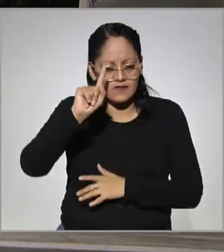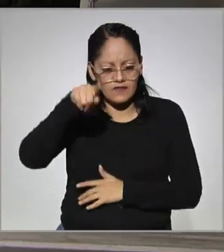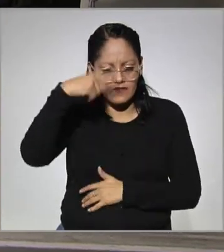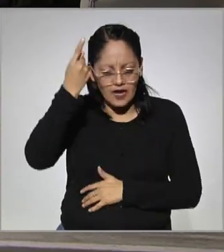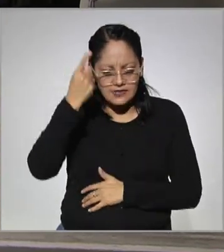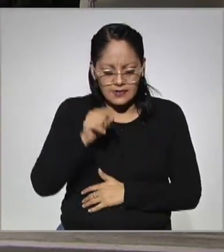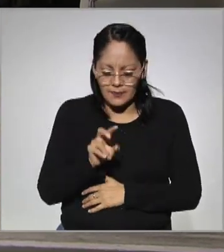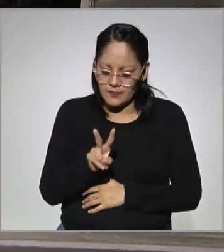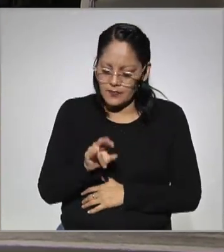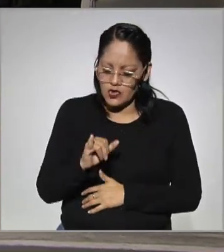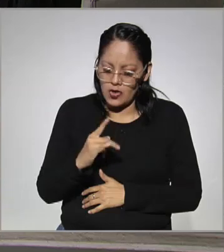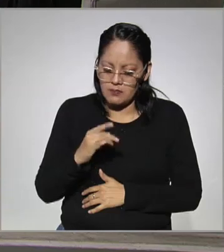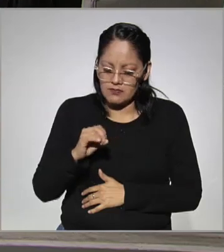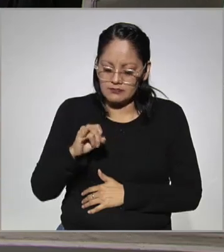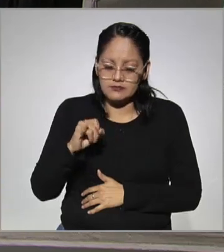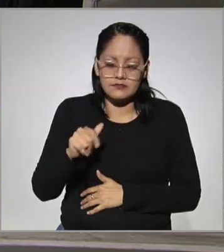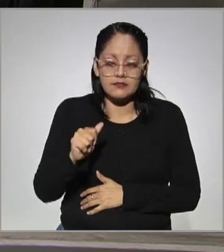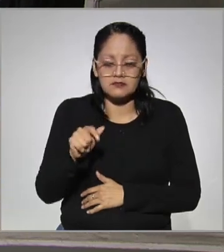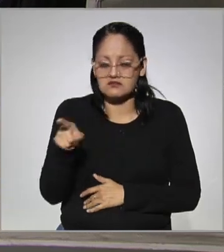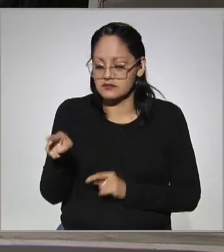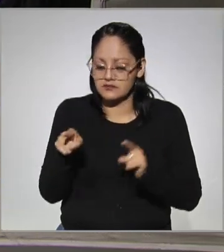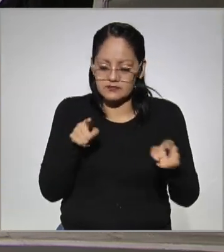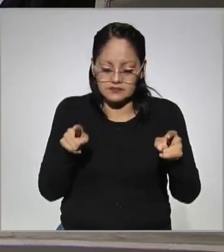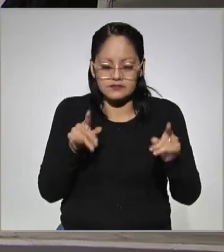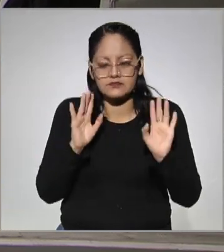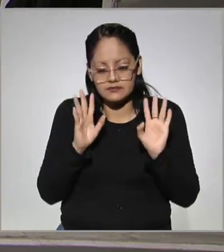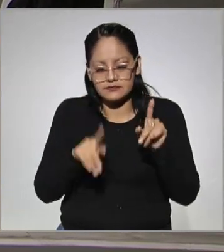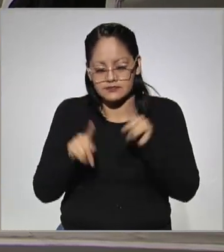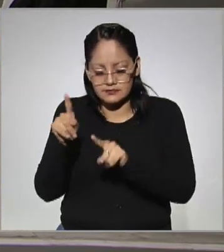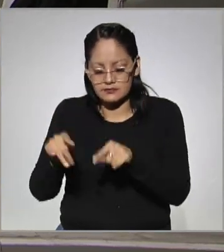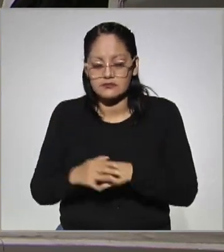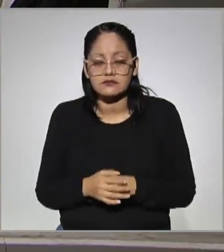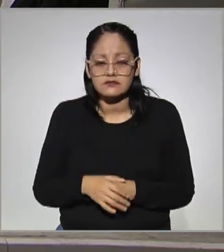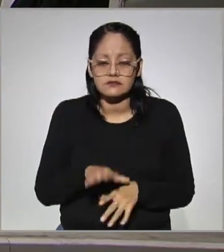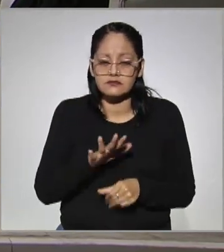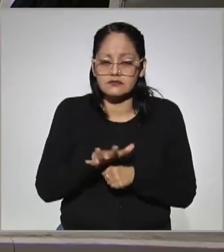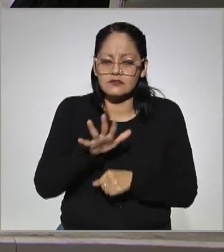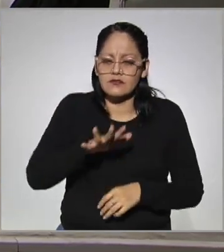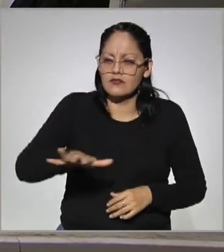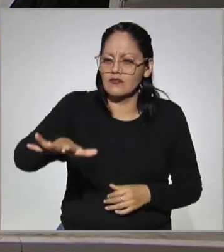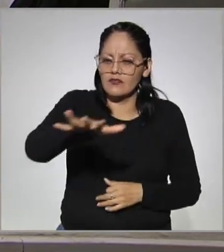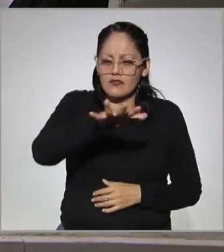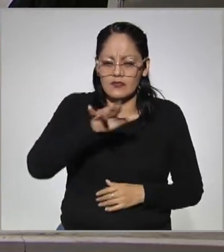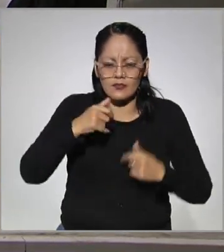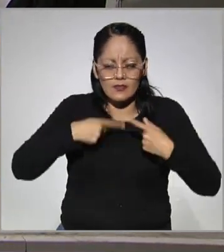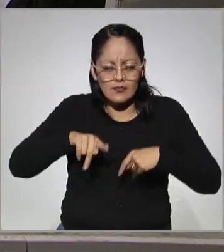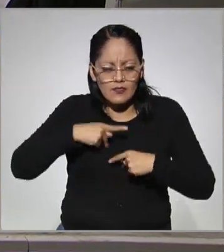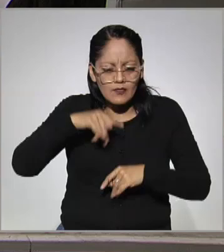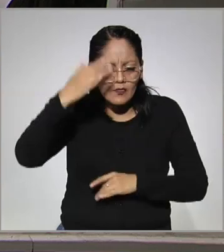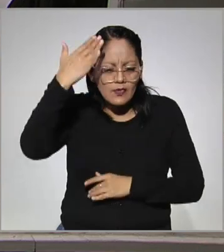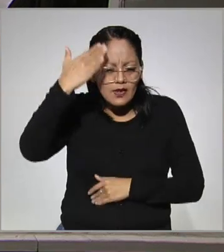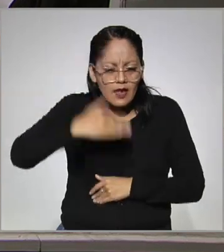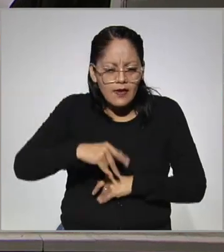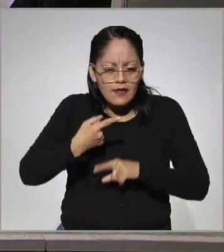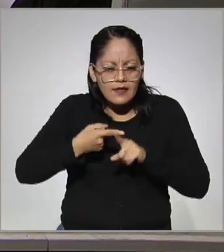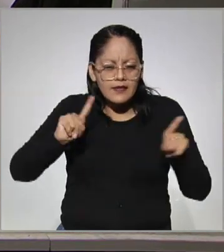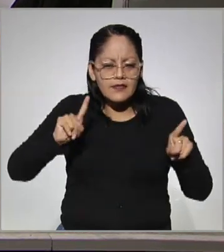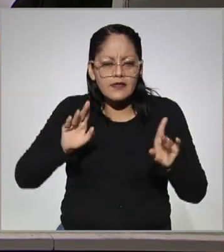la biopsia hacia una zona o a otra. ¿Qué tanto en la población tienen conocimiento las mujeres de estas